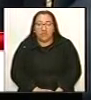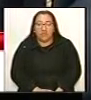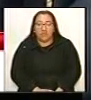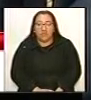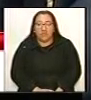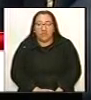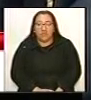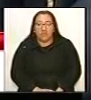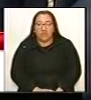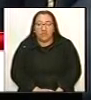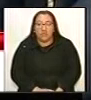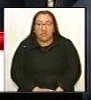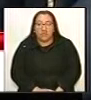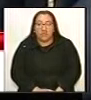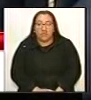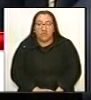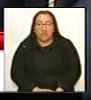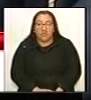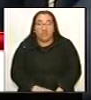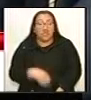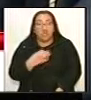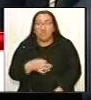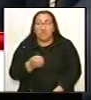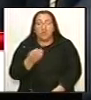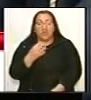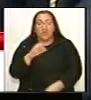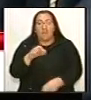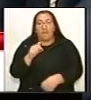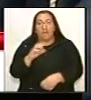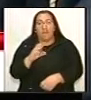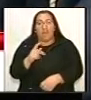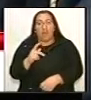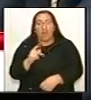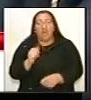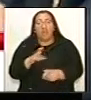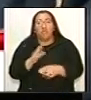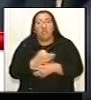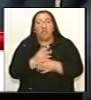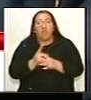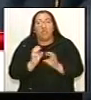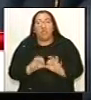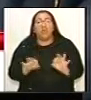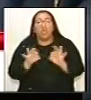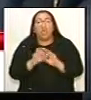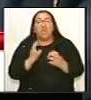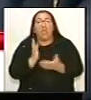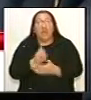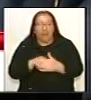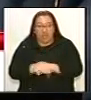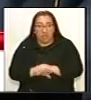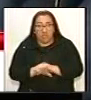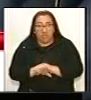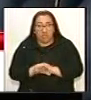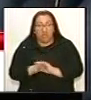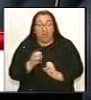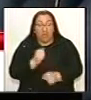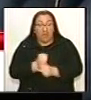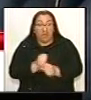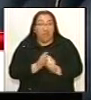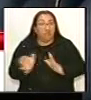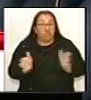nos han dicho que el PAC es una herramienta de gestión primordial en el